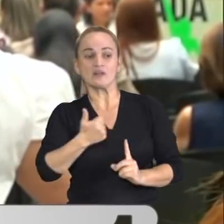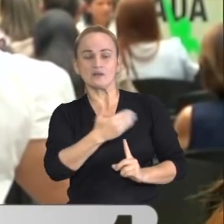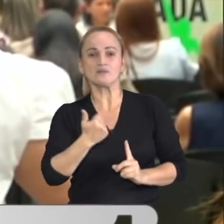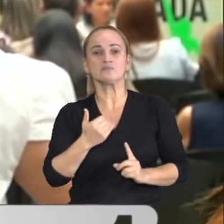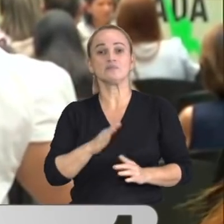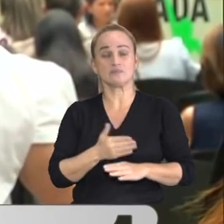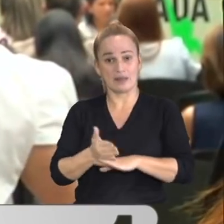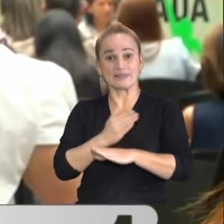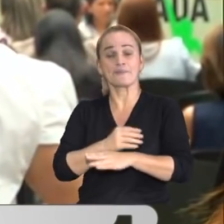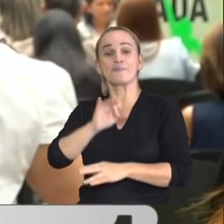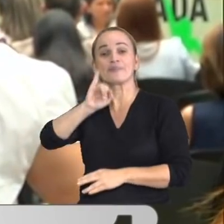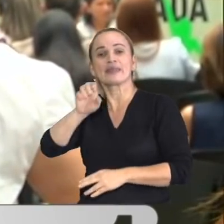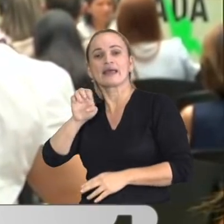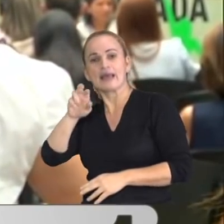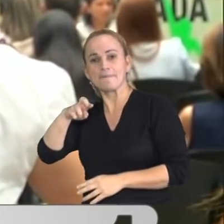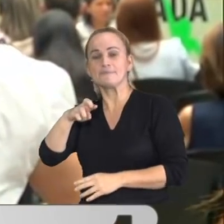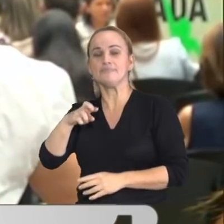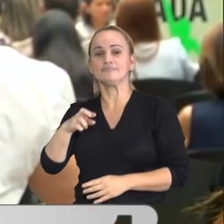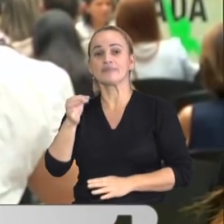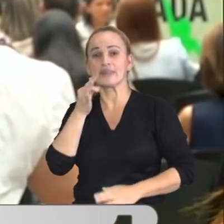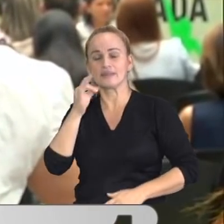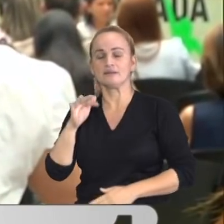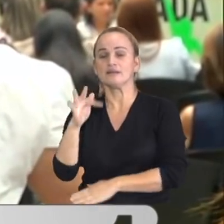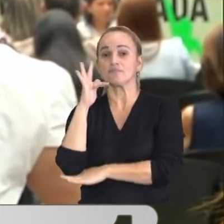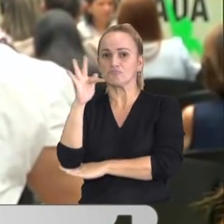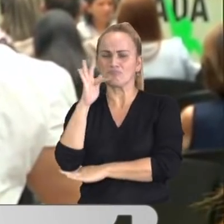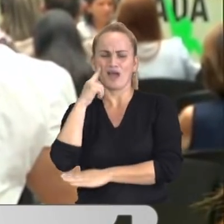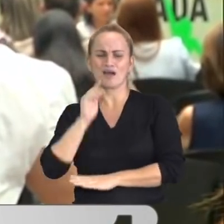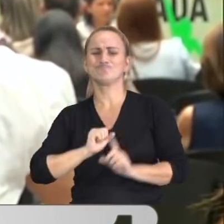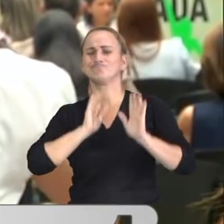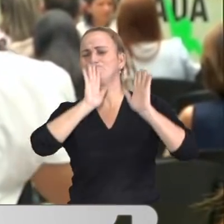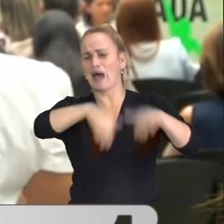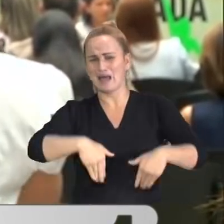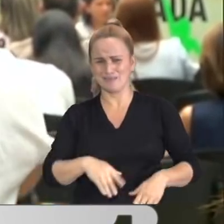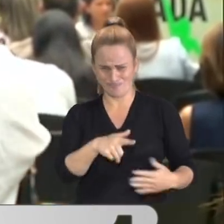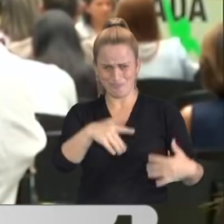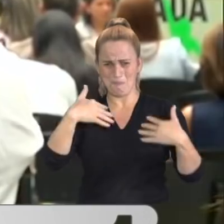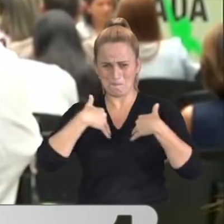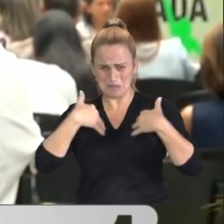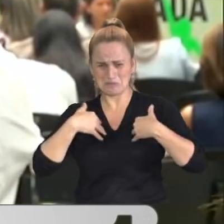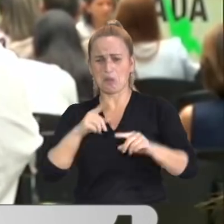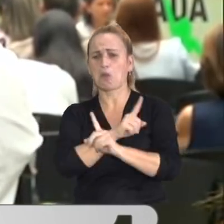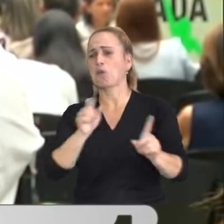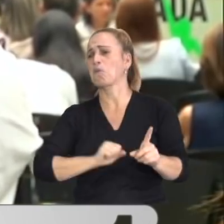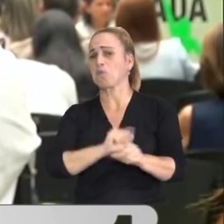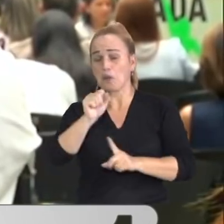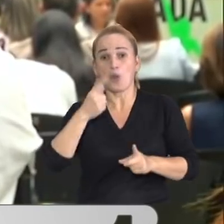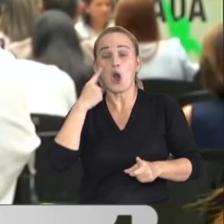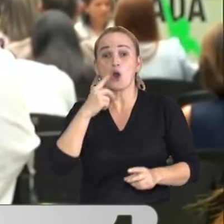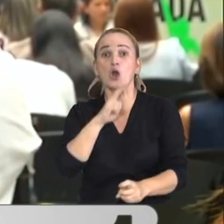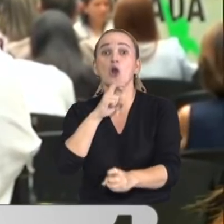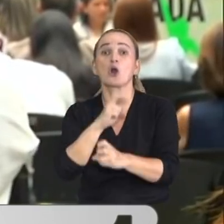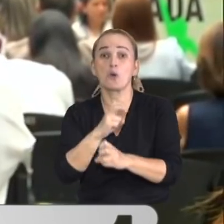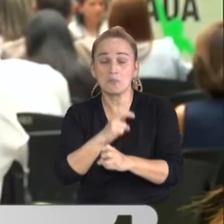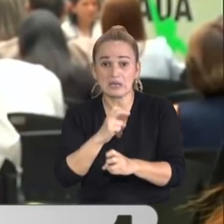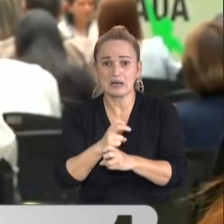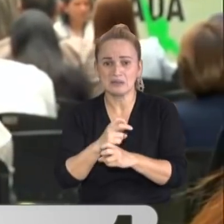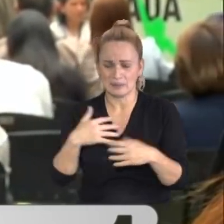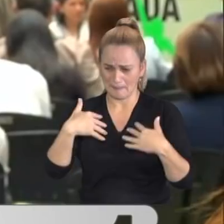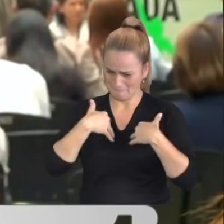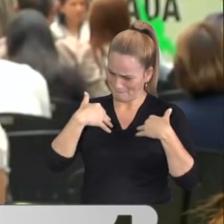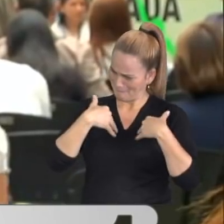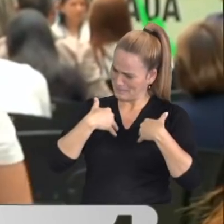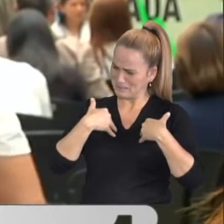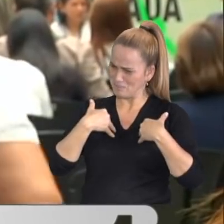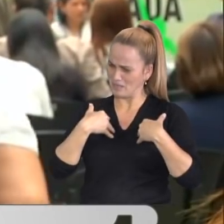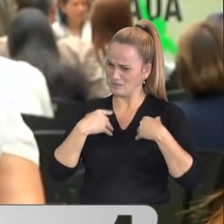ante la JEP y otras instancias, no han reconocido a estas víctimas como víctimas. Y lo más complejo es que ni ellos mismos se entienden